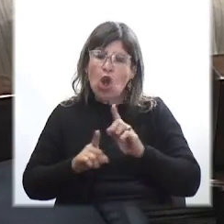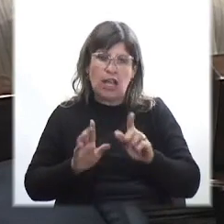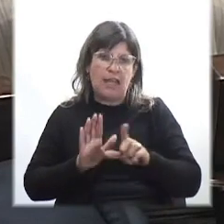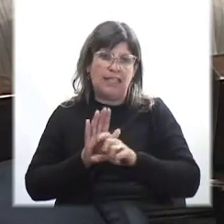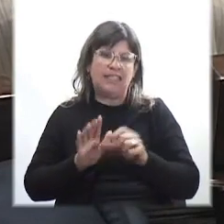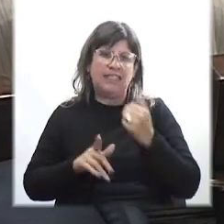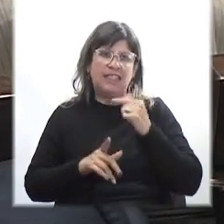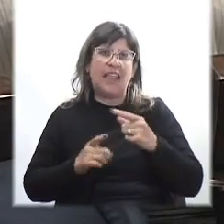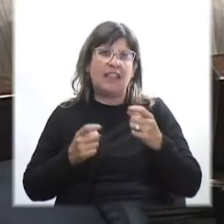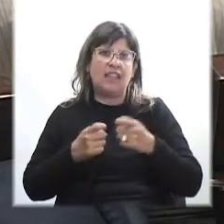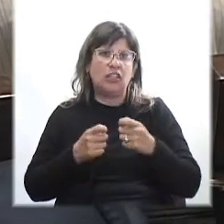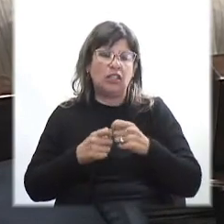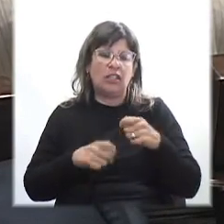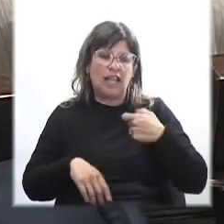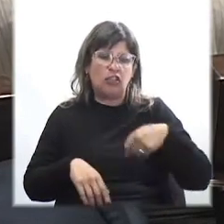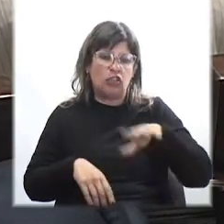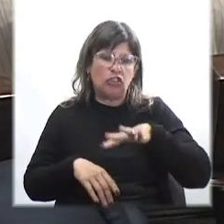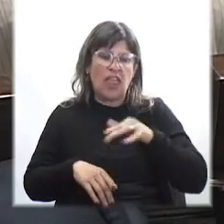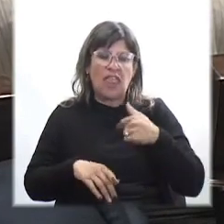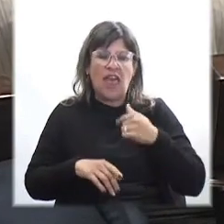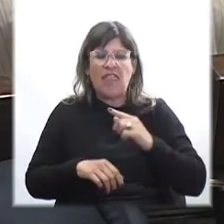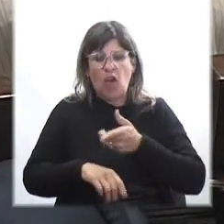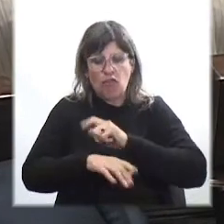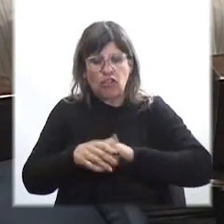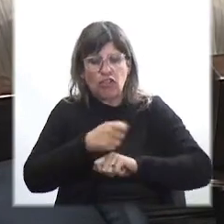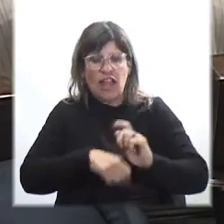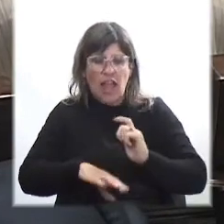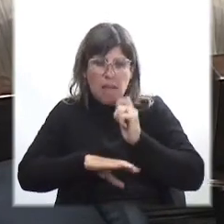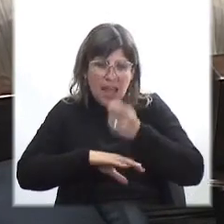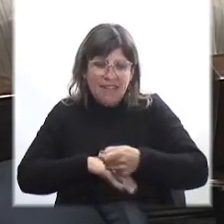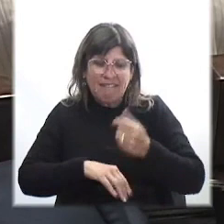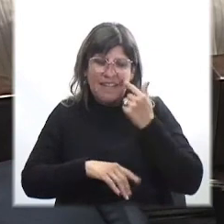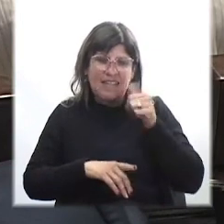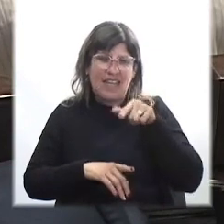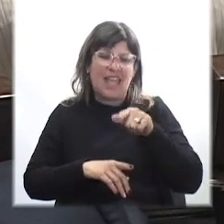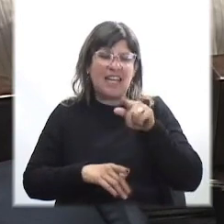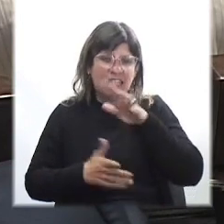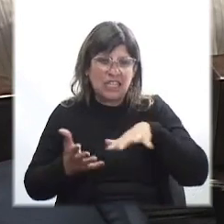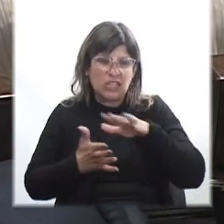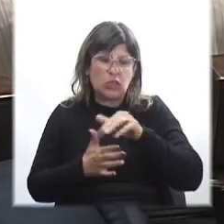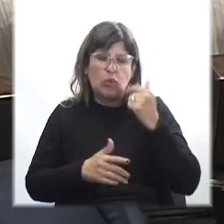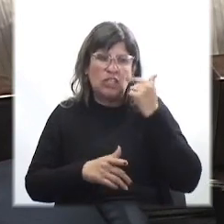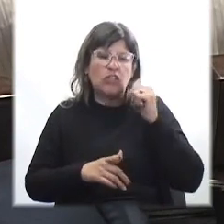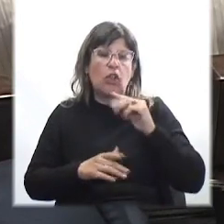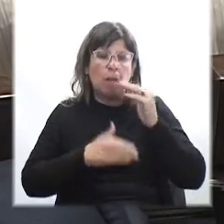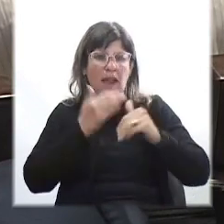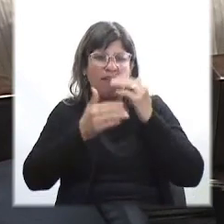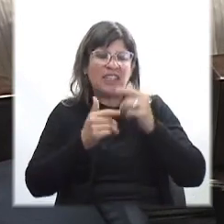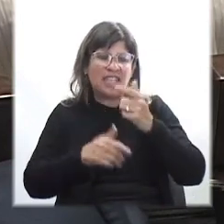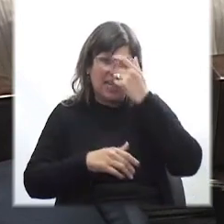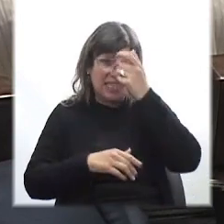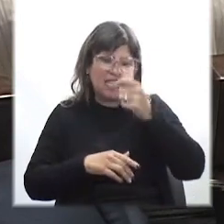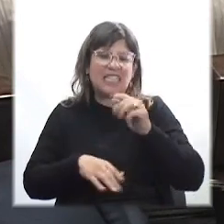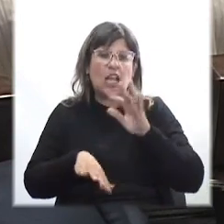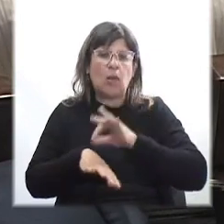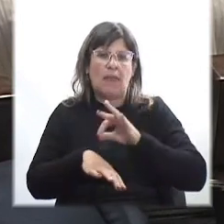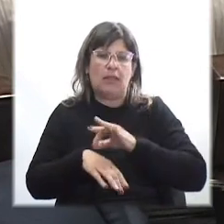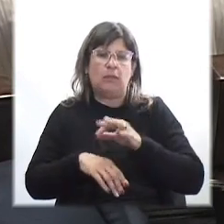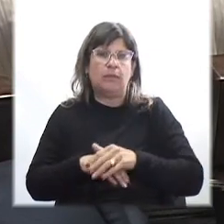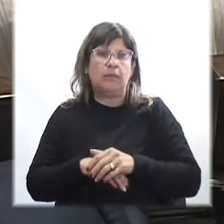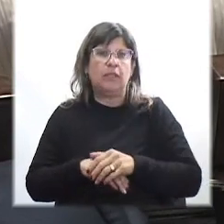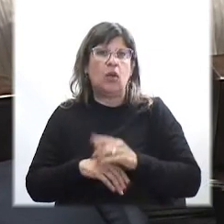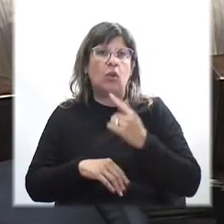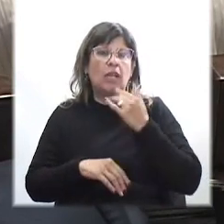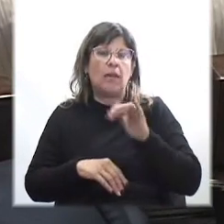legalizada, la sociedad se ve forzada a invertir y esforzarse en estos campos, haciendo avanzar la ciencia y la cobertura médica.